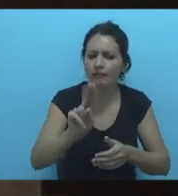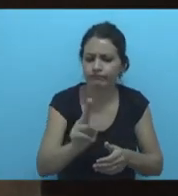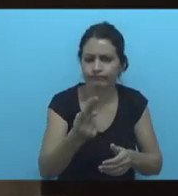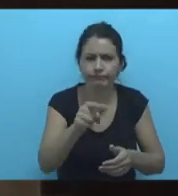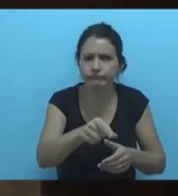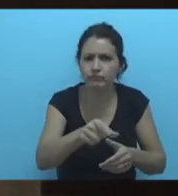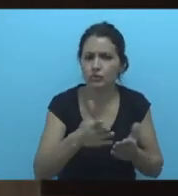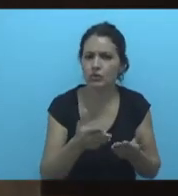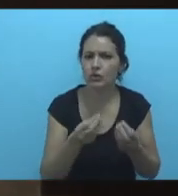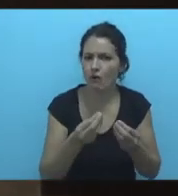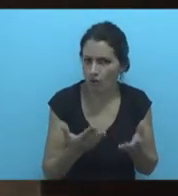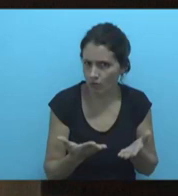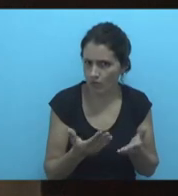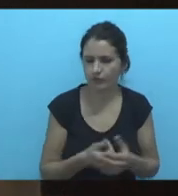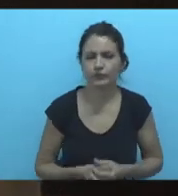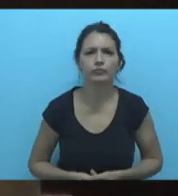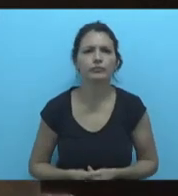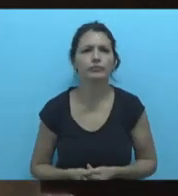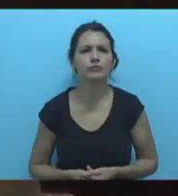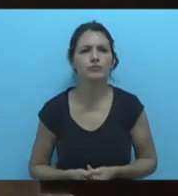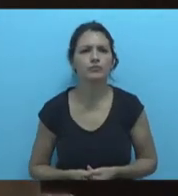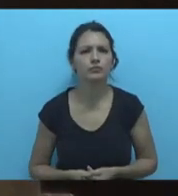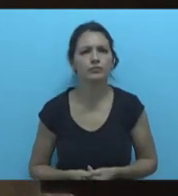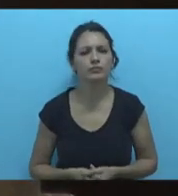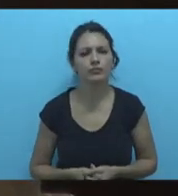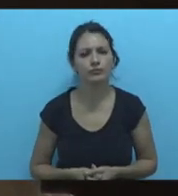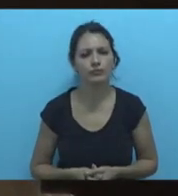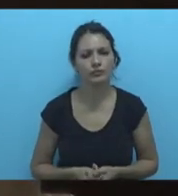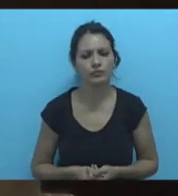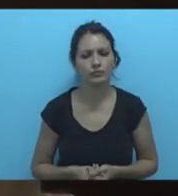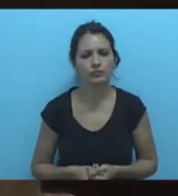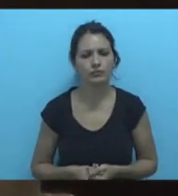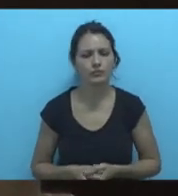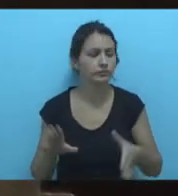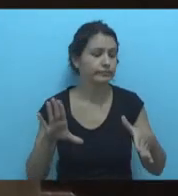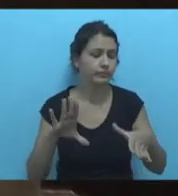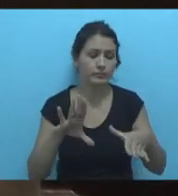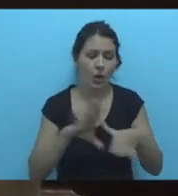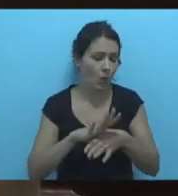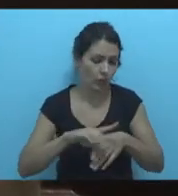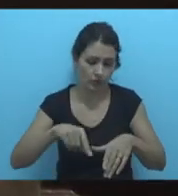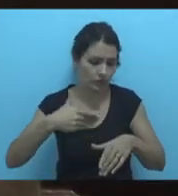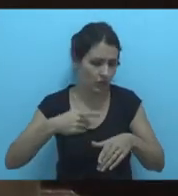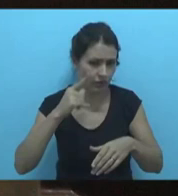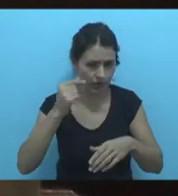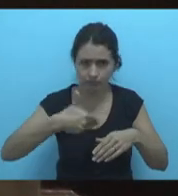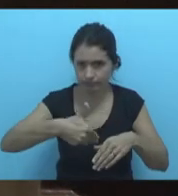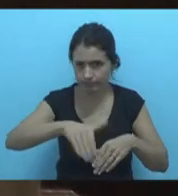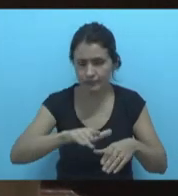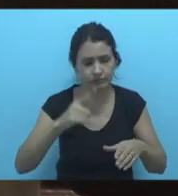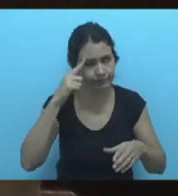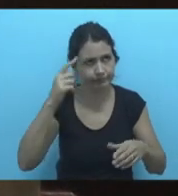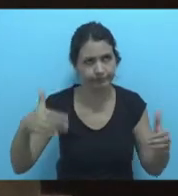y asesinato de Daniel Gorosito. Eso fue, justamente se cumple un aniversario, en estos días se cumplió un